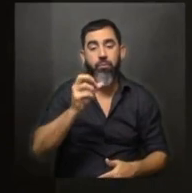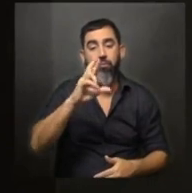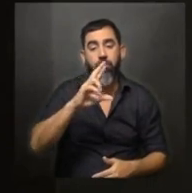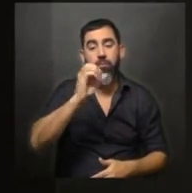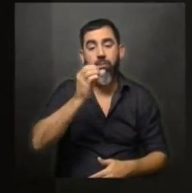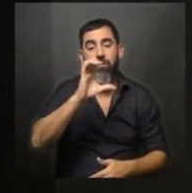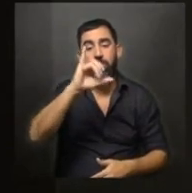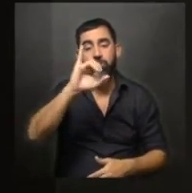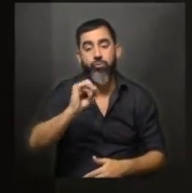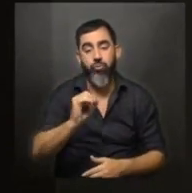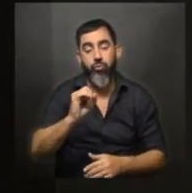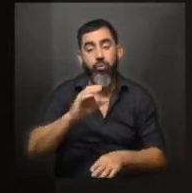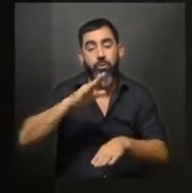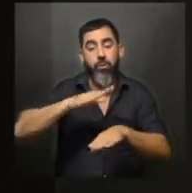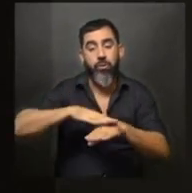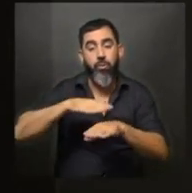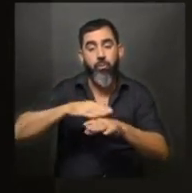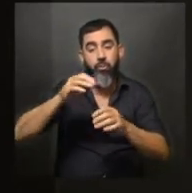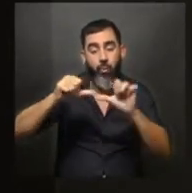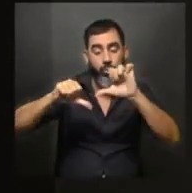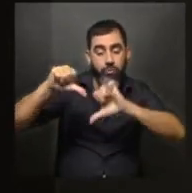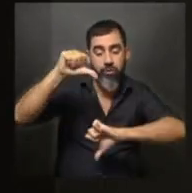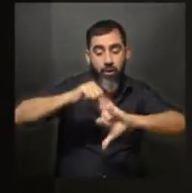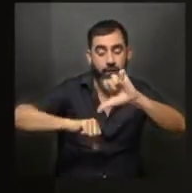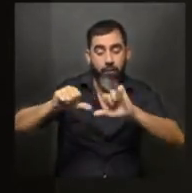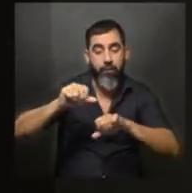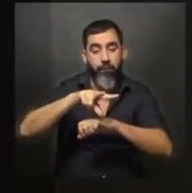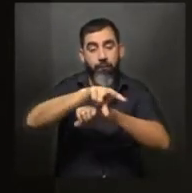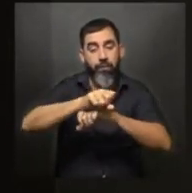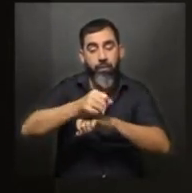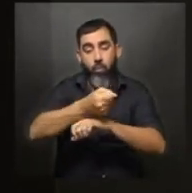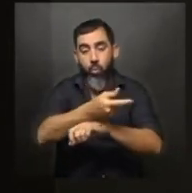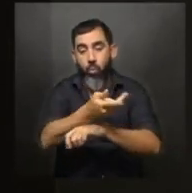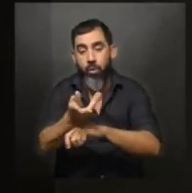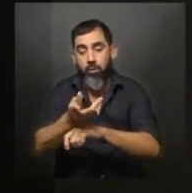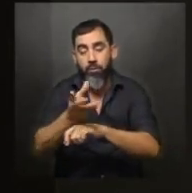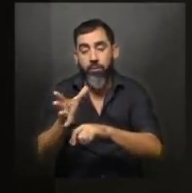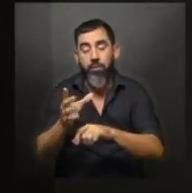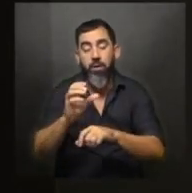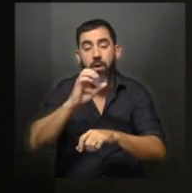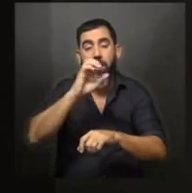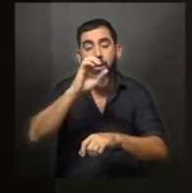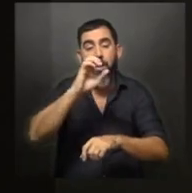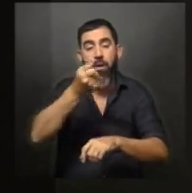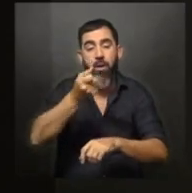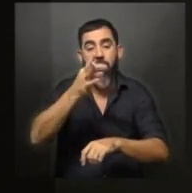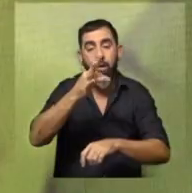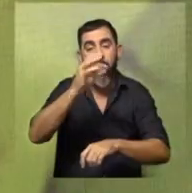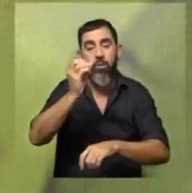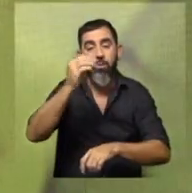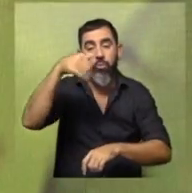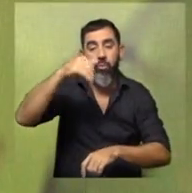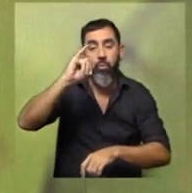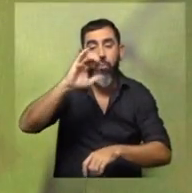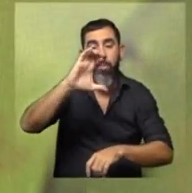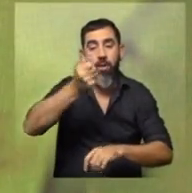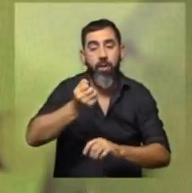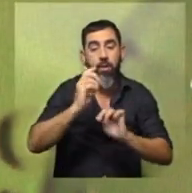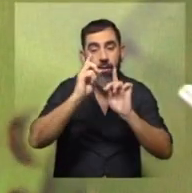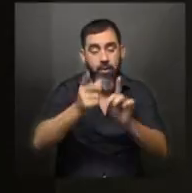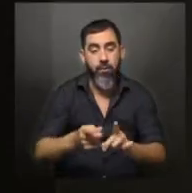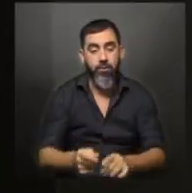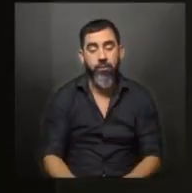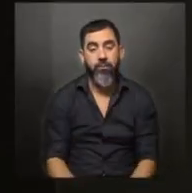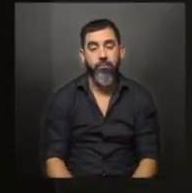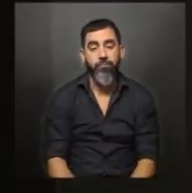que él es el responsable del laboratorio de física cuántica y atómica. Mirá, ¿dónde nos fuimos para poder develar este mito